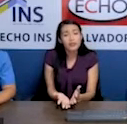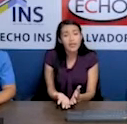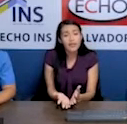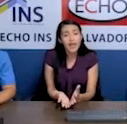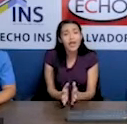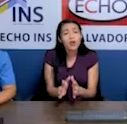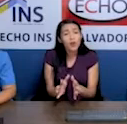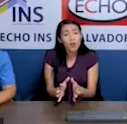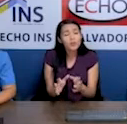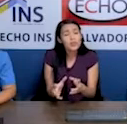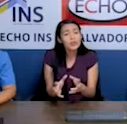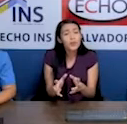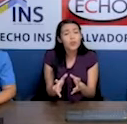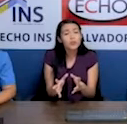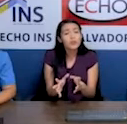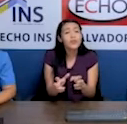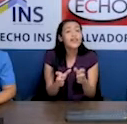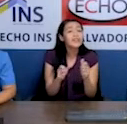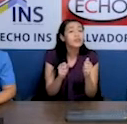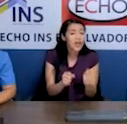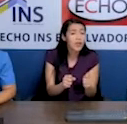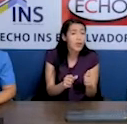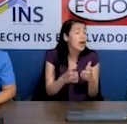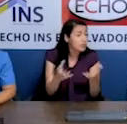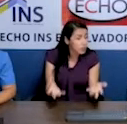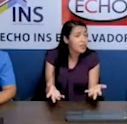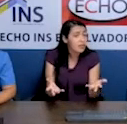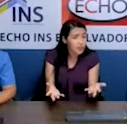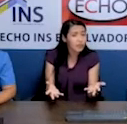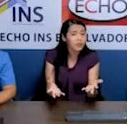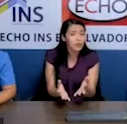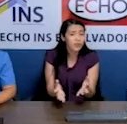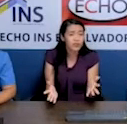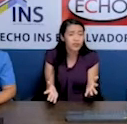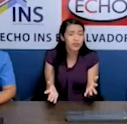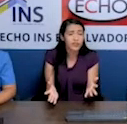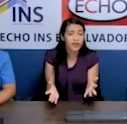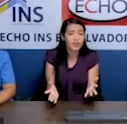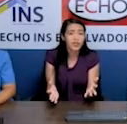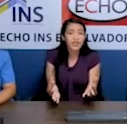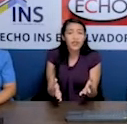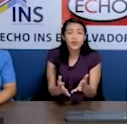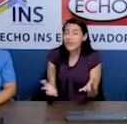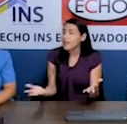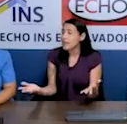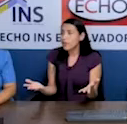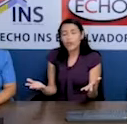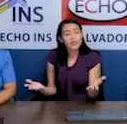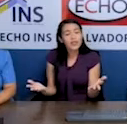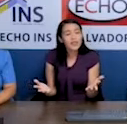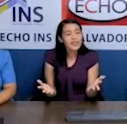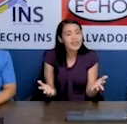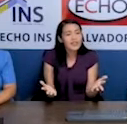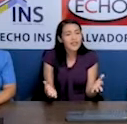abuso de sustancia o un síndrome convulsivo relacionado a algún tratamiento como efecto secundario. Un día de